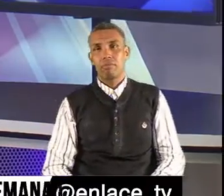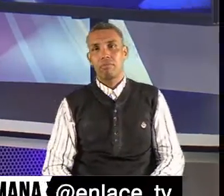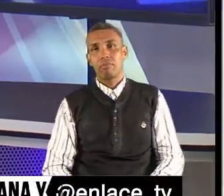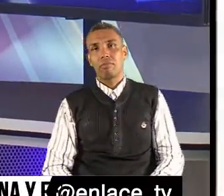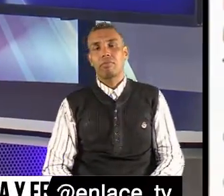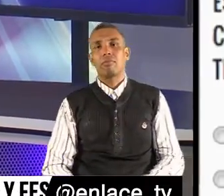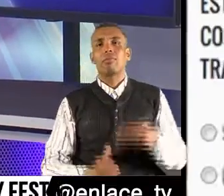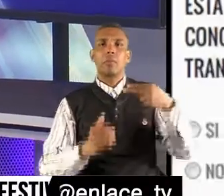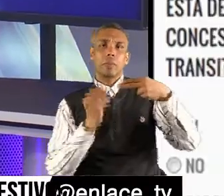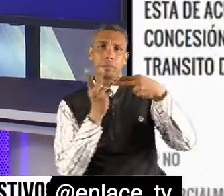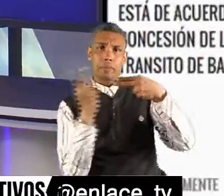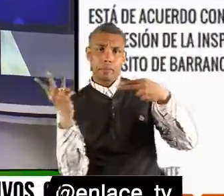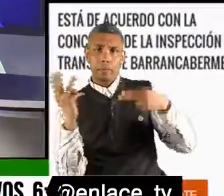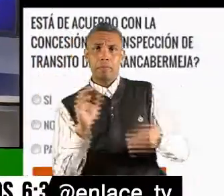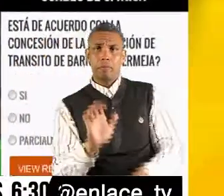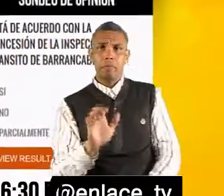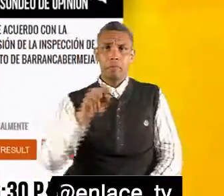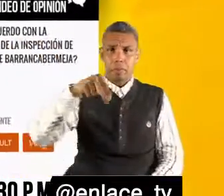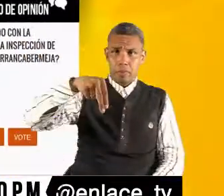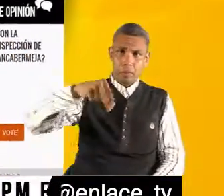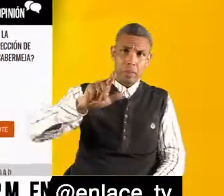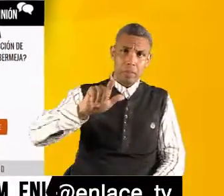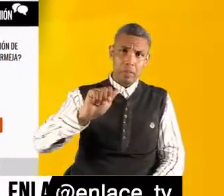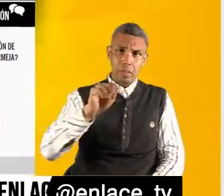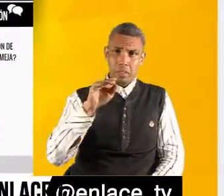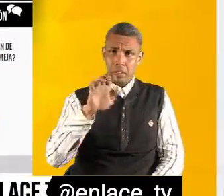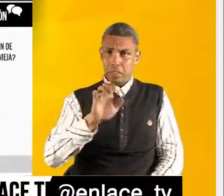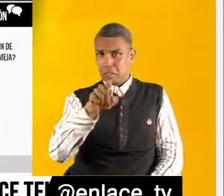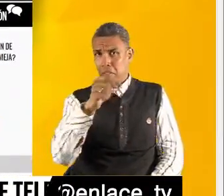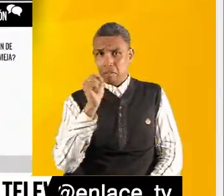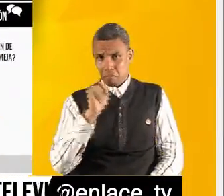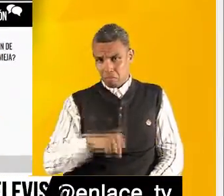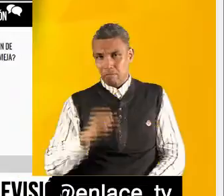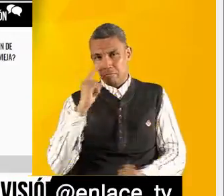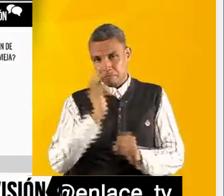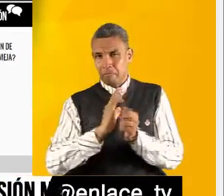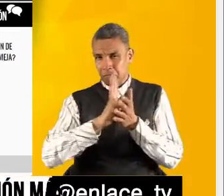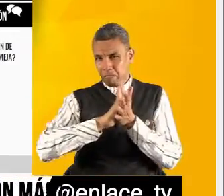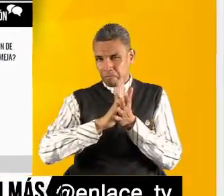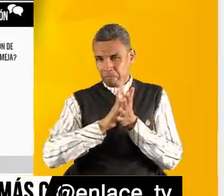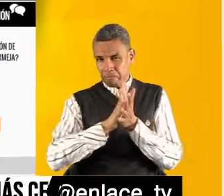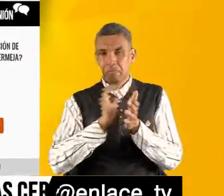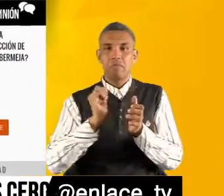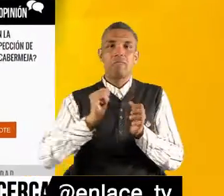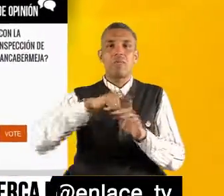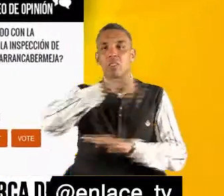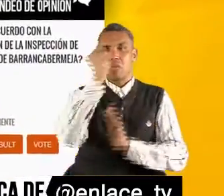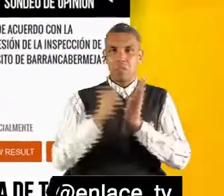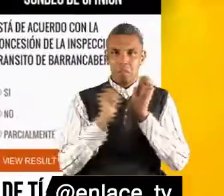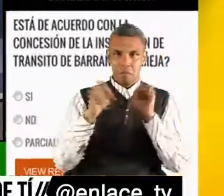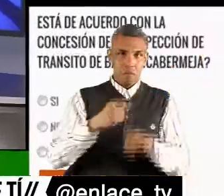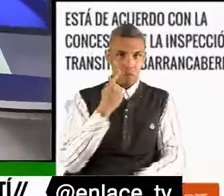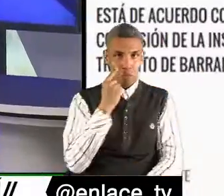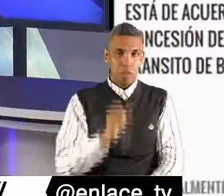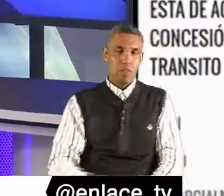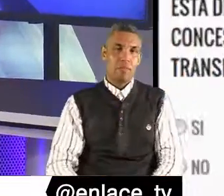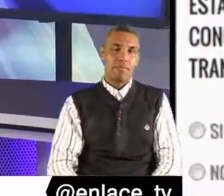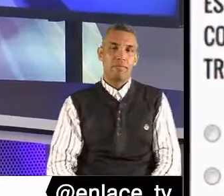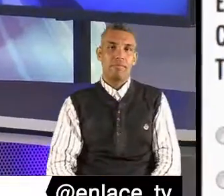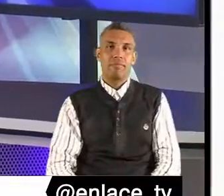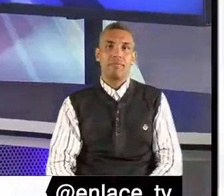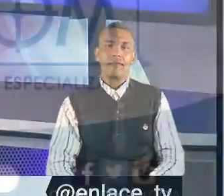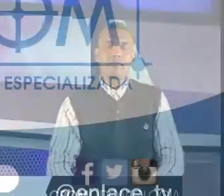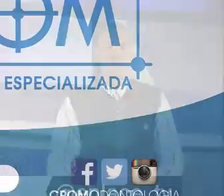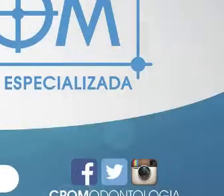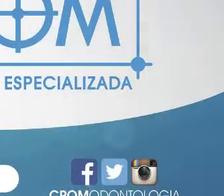www.enlacetelevisión.com es nuestra señal en vivo, desde donde pueden enterarse del acontecer de nuestra ciudad y región de manera oportuna y veraz. Y al